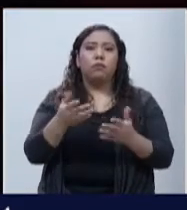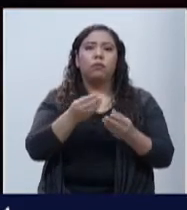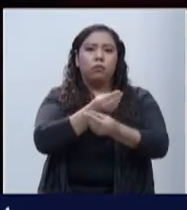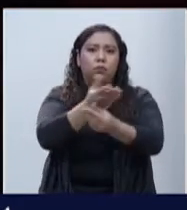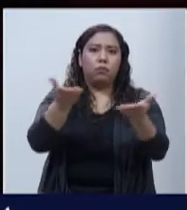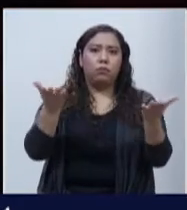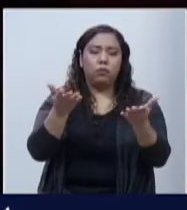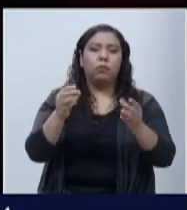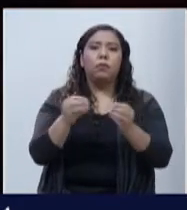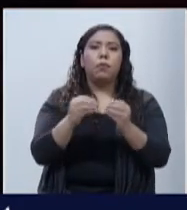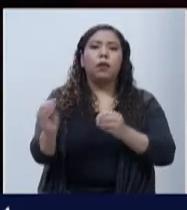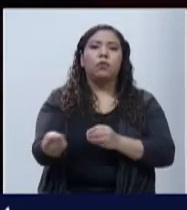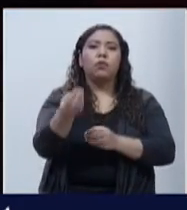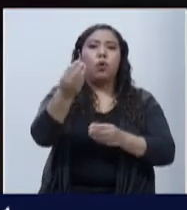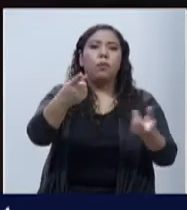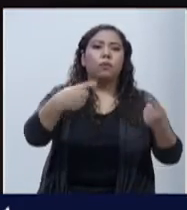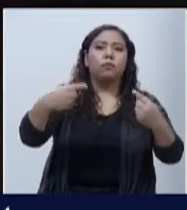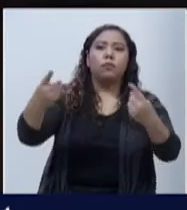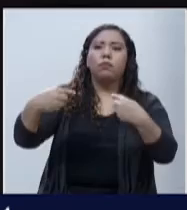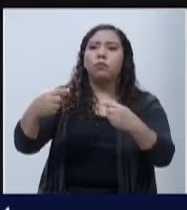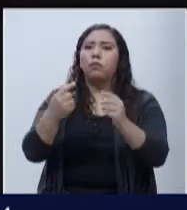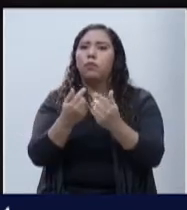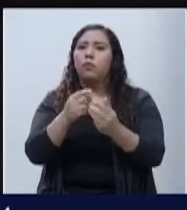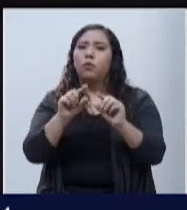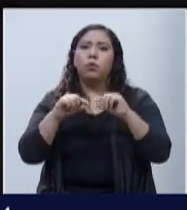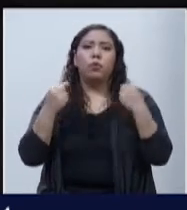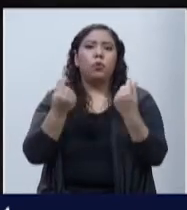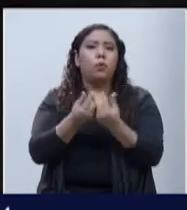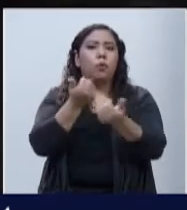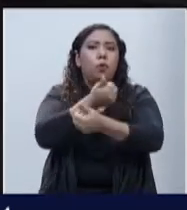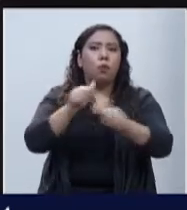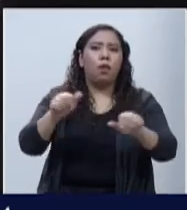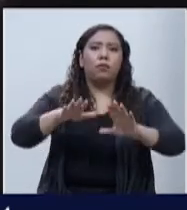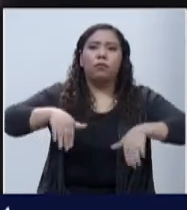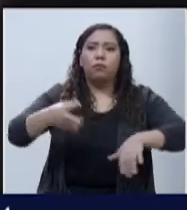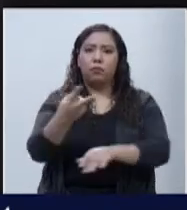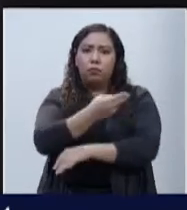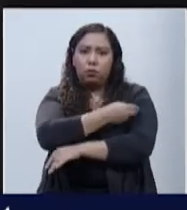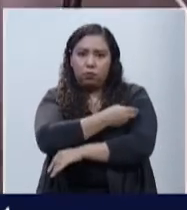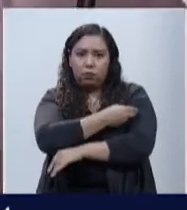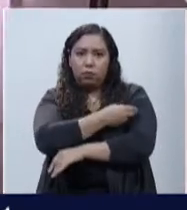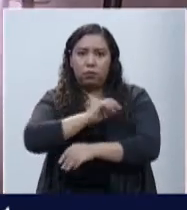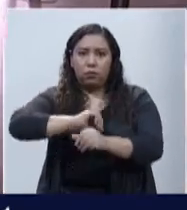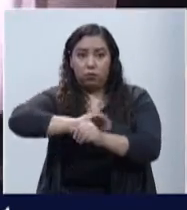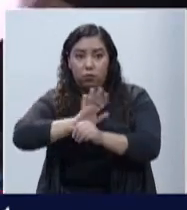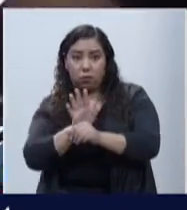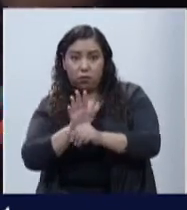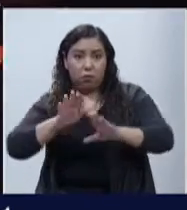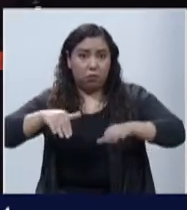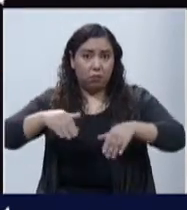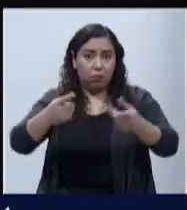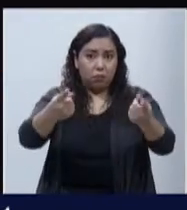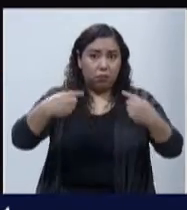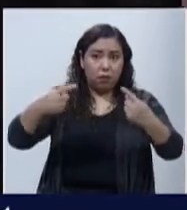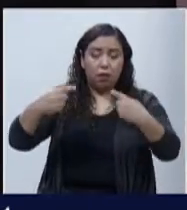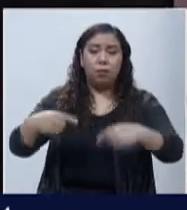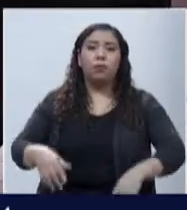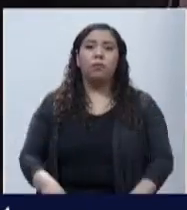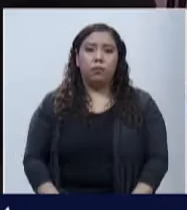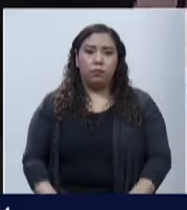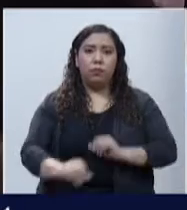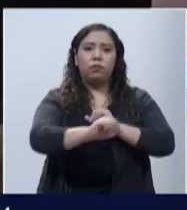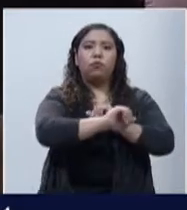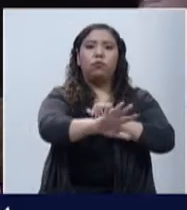proactiva de las personas de cualquier grupo de edad y que aún no se hayan inmunizado contra la cob y 19 para proporcionar la